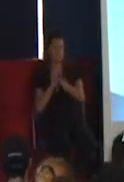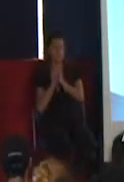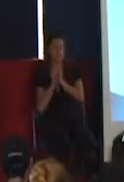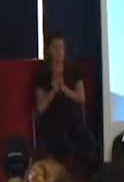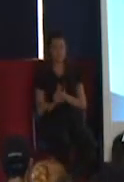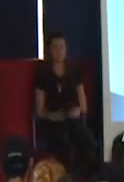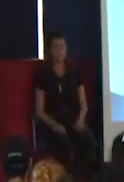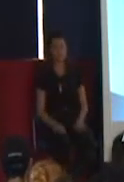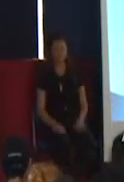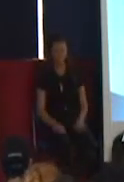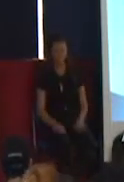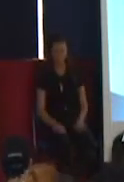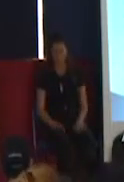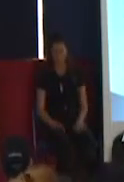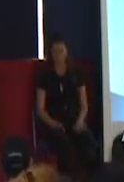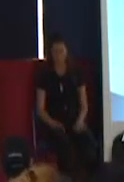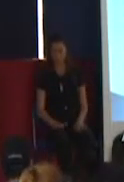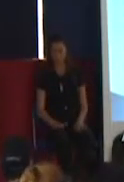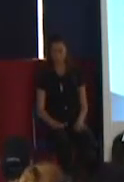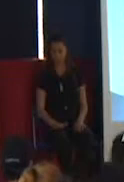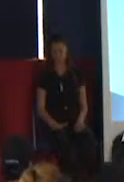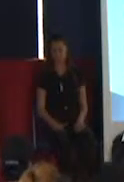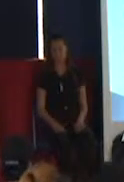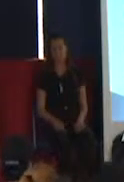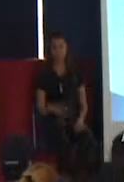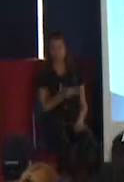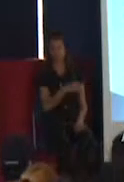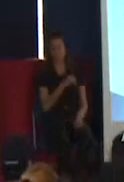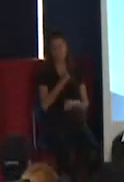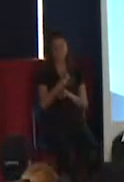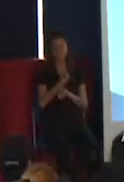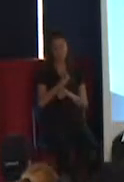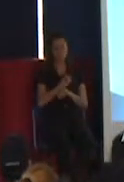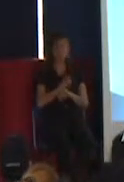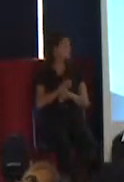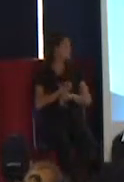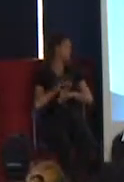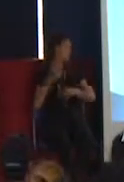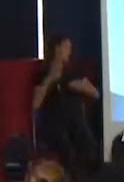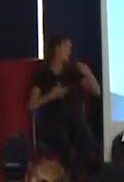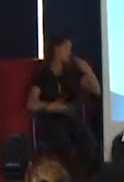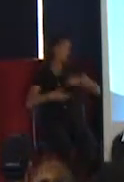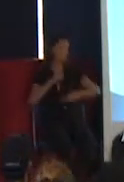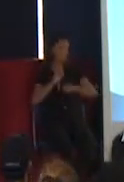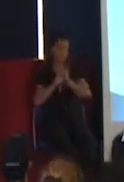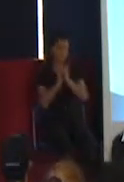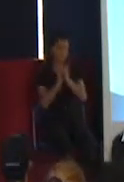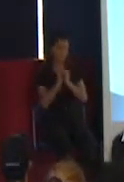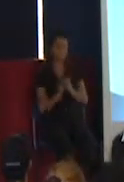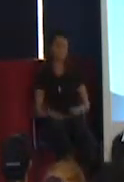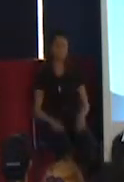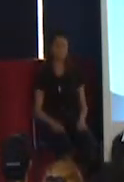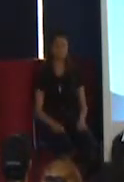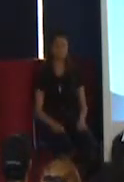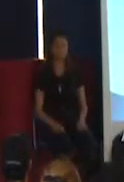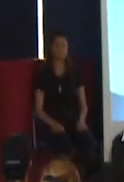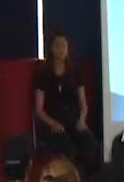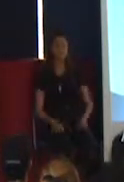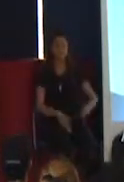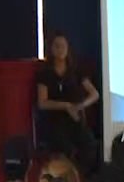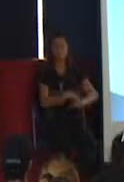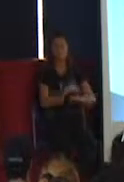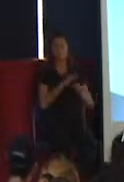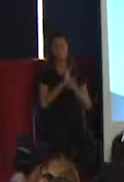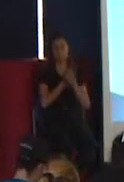¿sí? Asimismo, el Instituto de Recreación y Deporte, ¿sí? El Ministerio